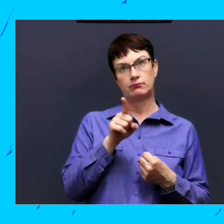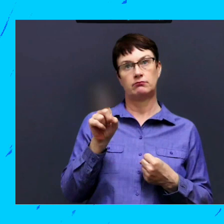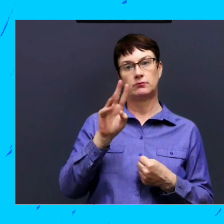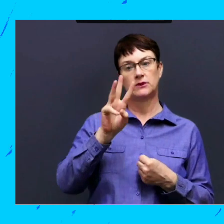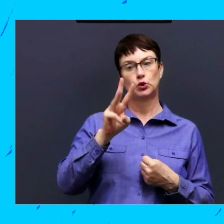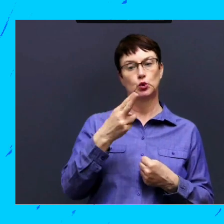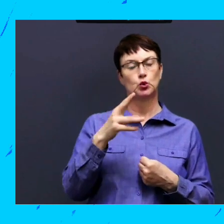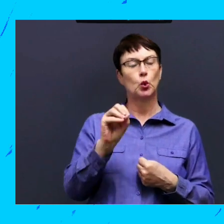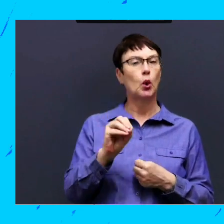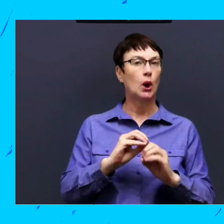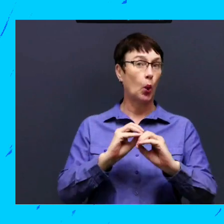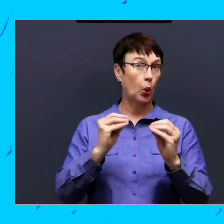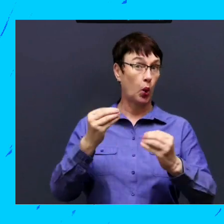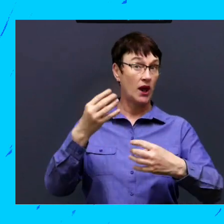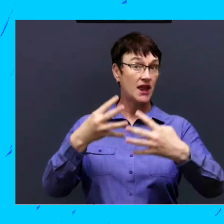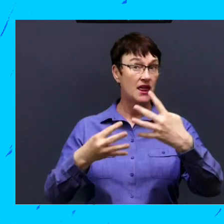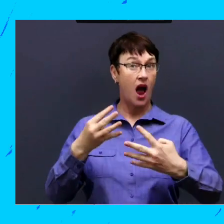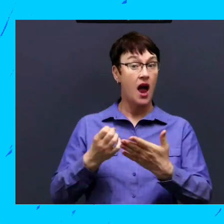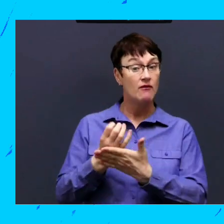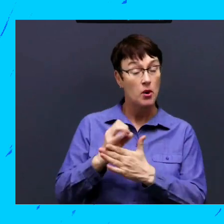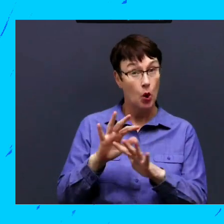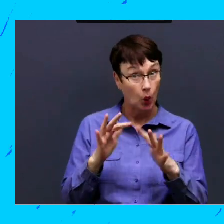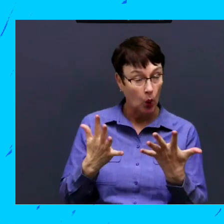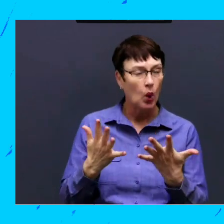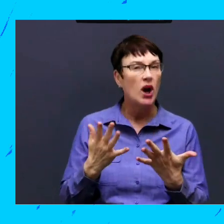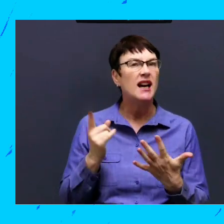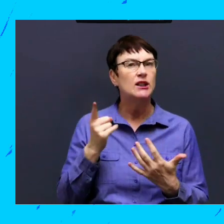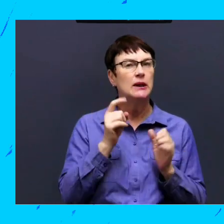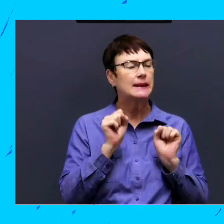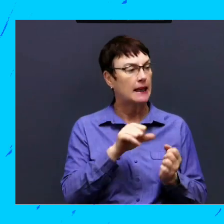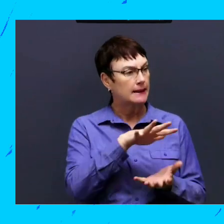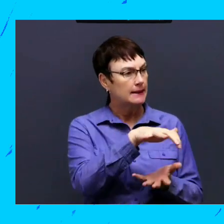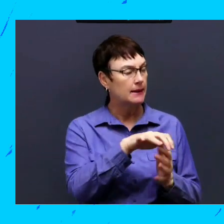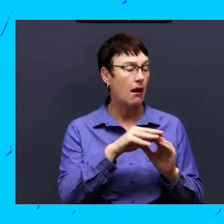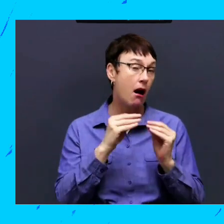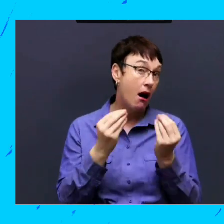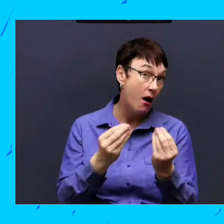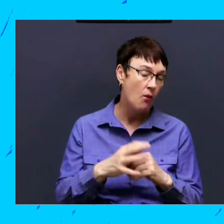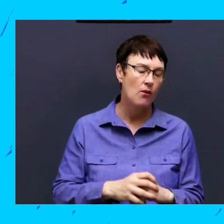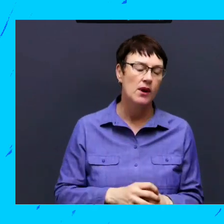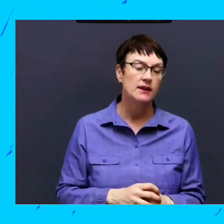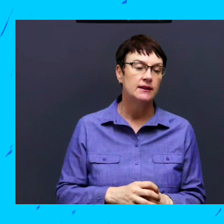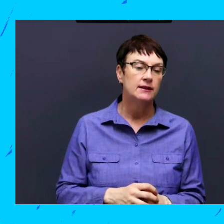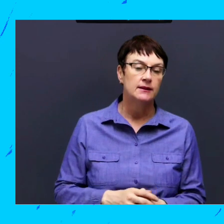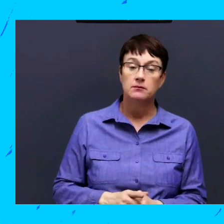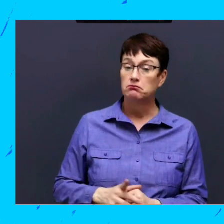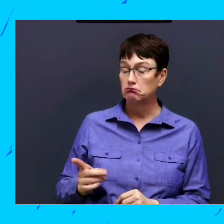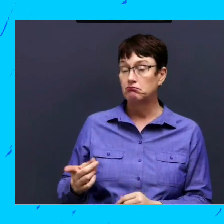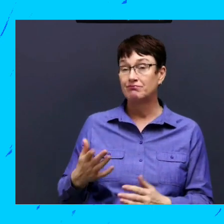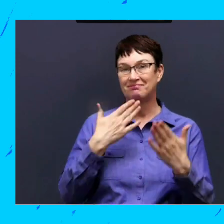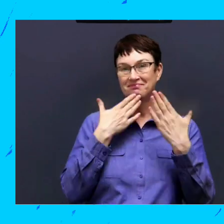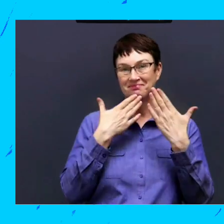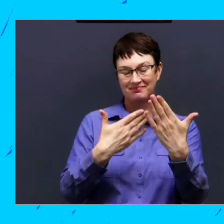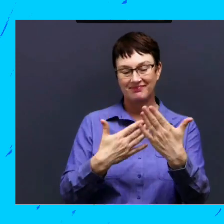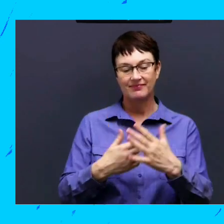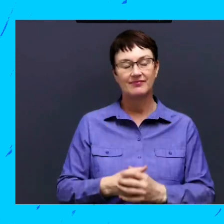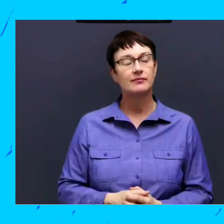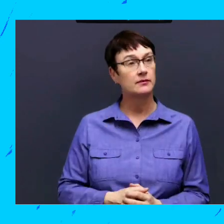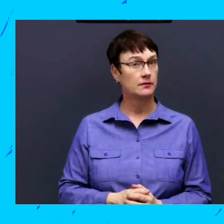país? Bueno, creo que puedo intentar responder esta pregunta. Y esto